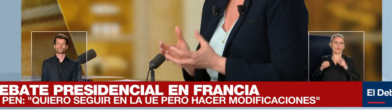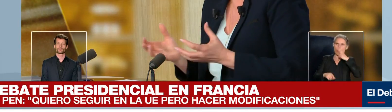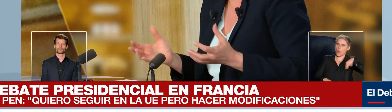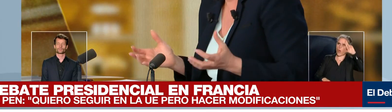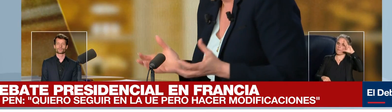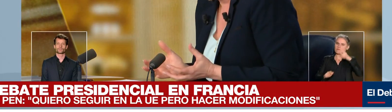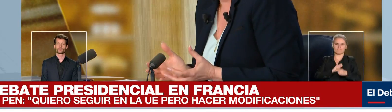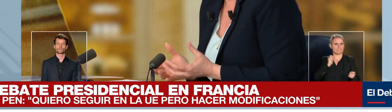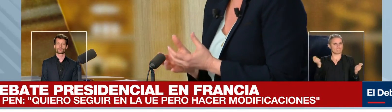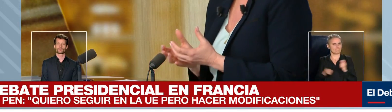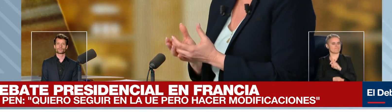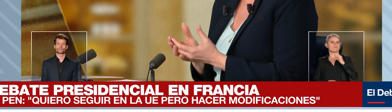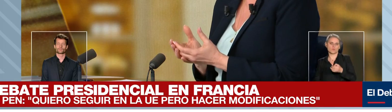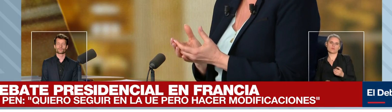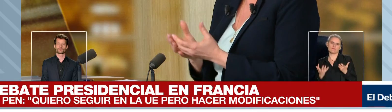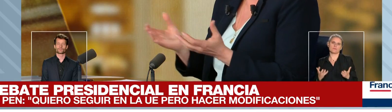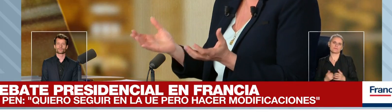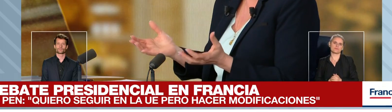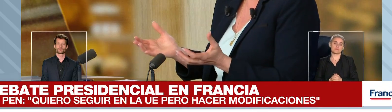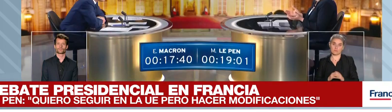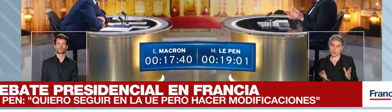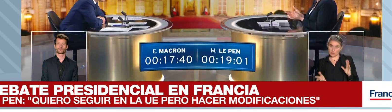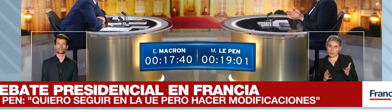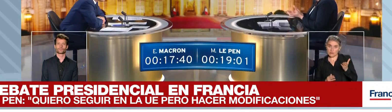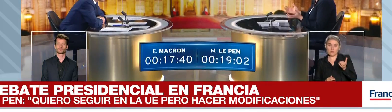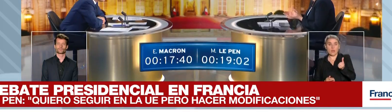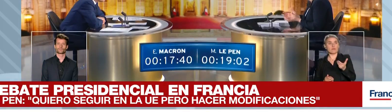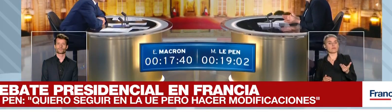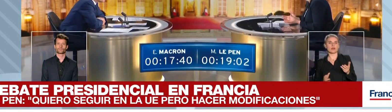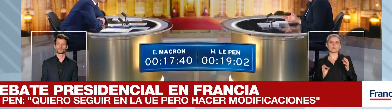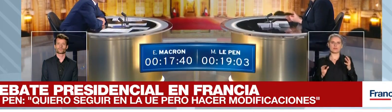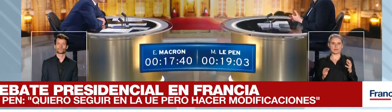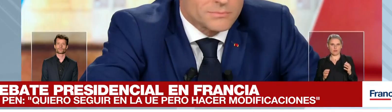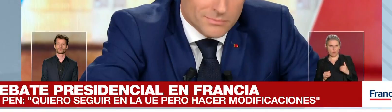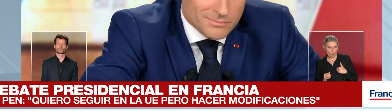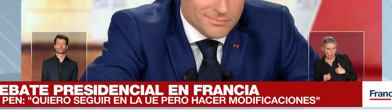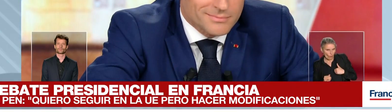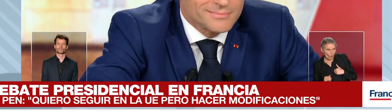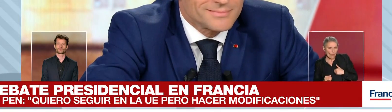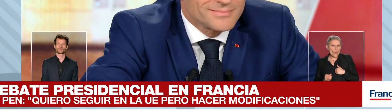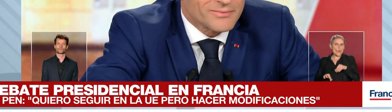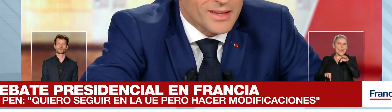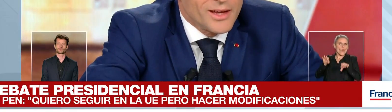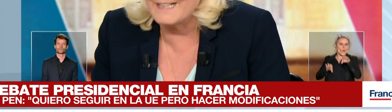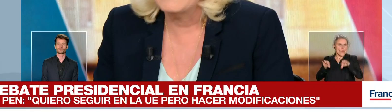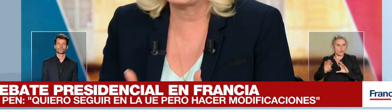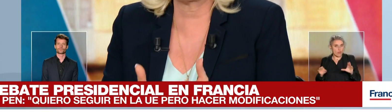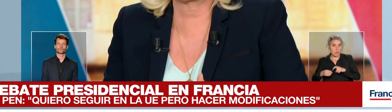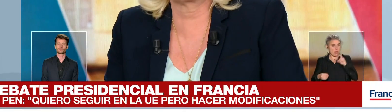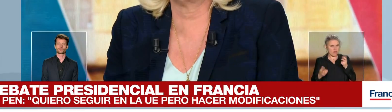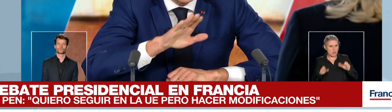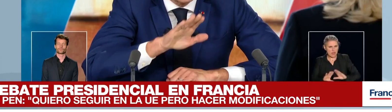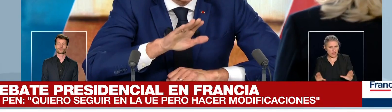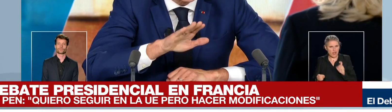organización evolucione, esta organización europea. Pero, señor Macron, no pensé que usted iba a caer en una especie de